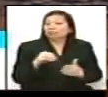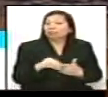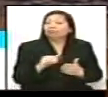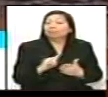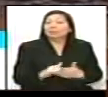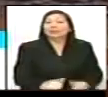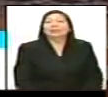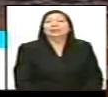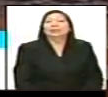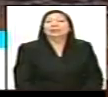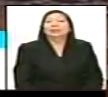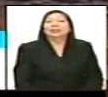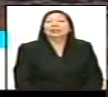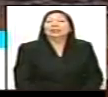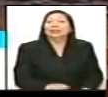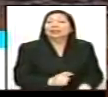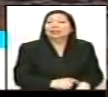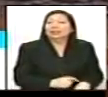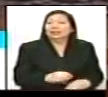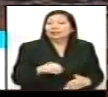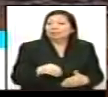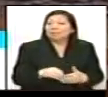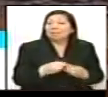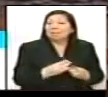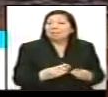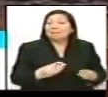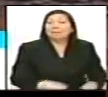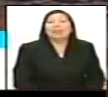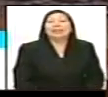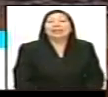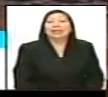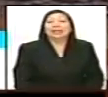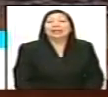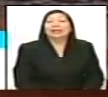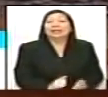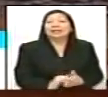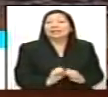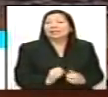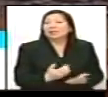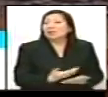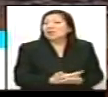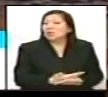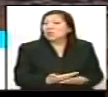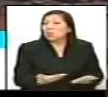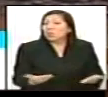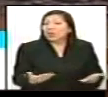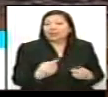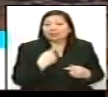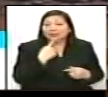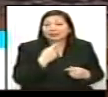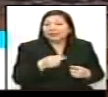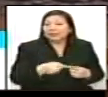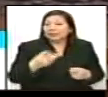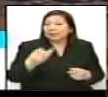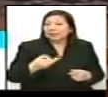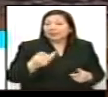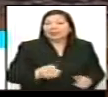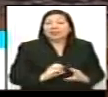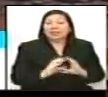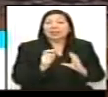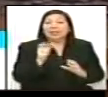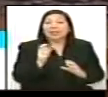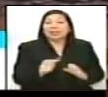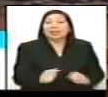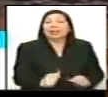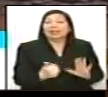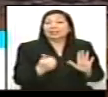precisiones de la aplicación temporal, de la aplicación material, y que si es que no había un pronunciamiento específico del Congreso